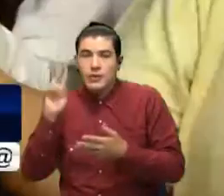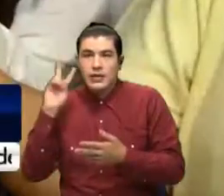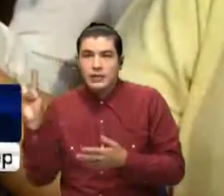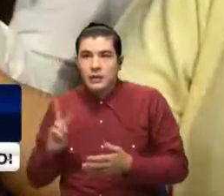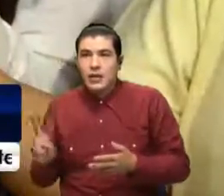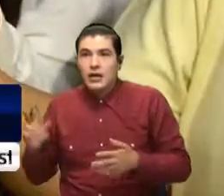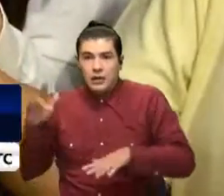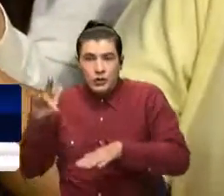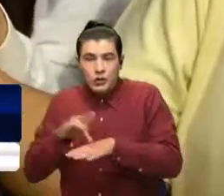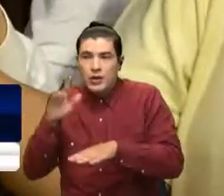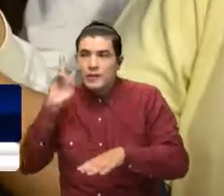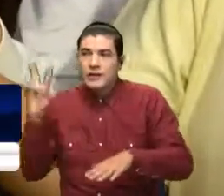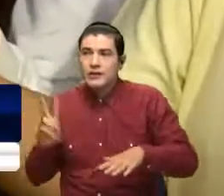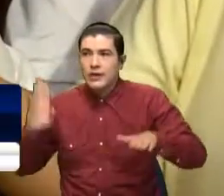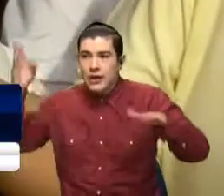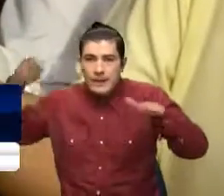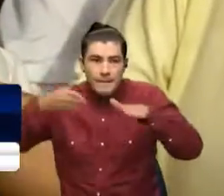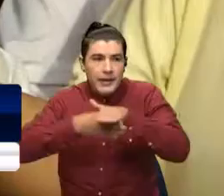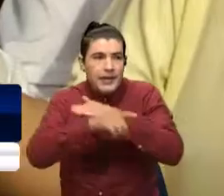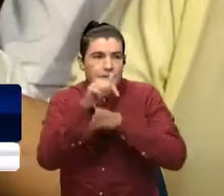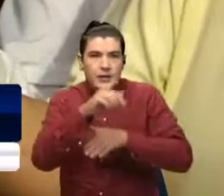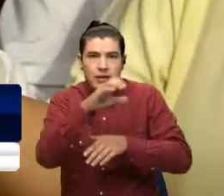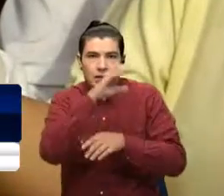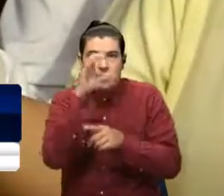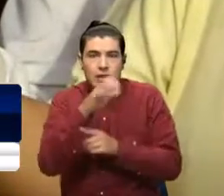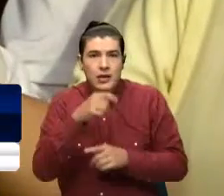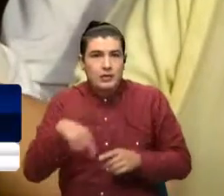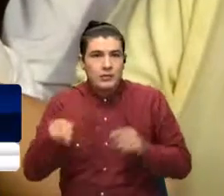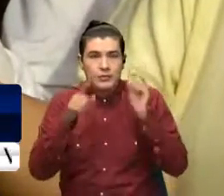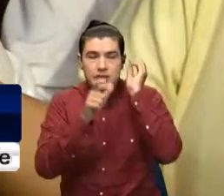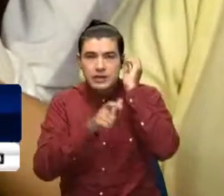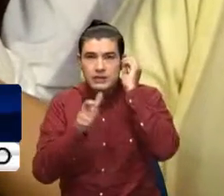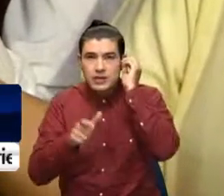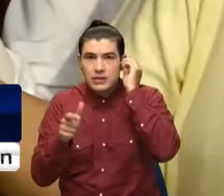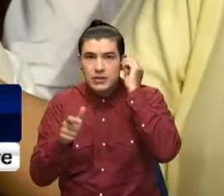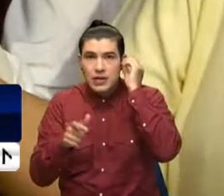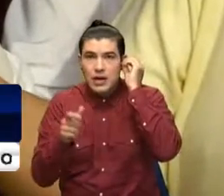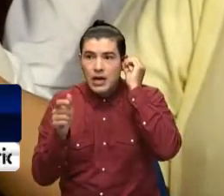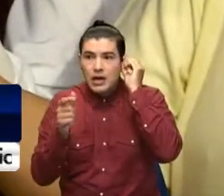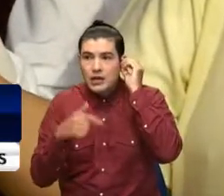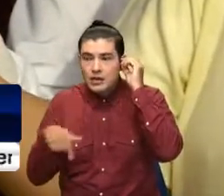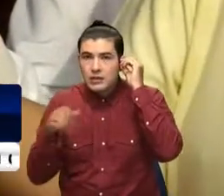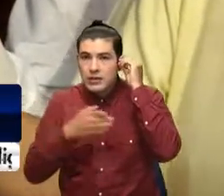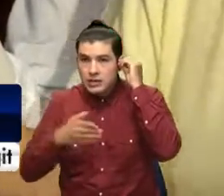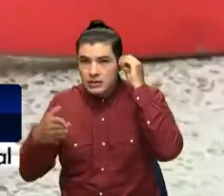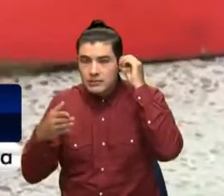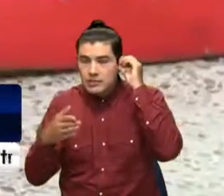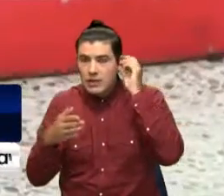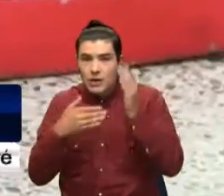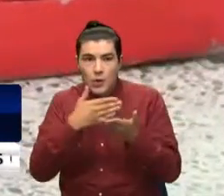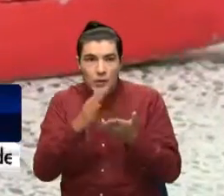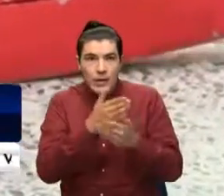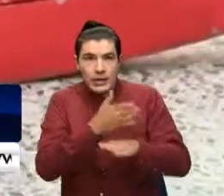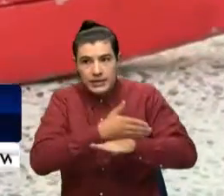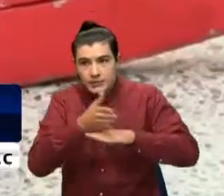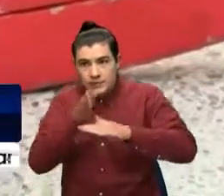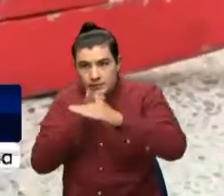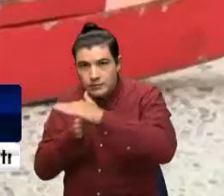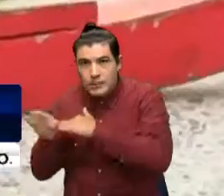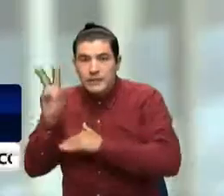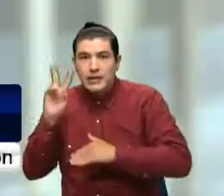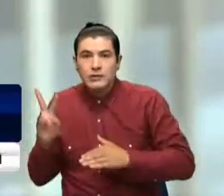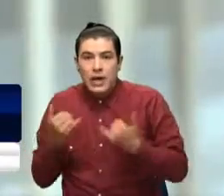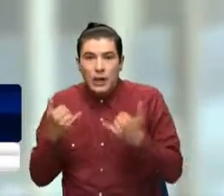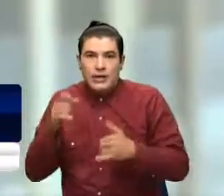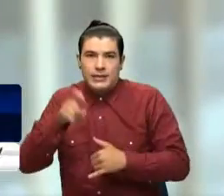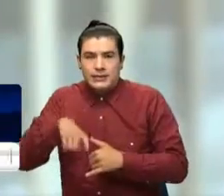desplaza de Venezuela hacia Colombia a adquirirlos y a regresar a sus respectivos hogares. Los niños con